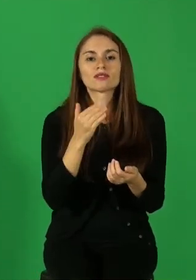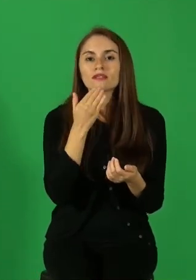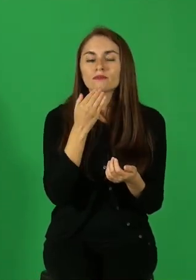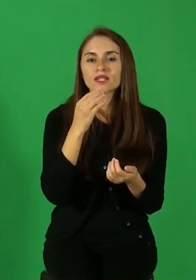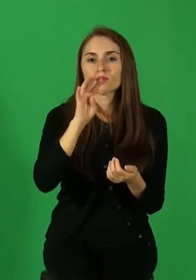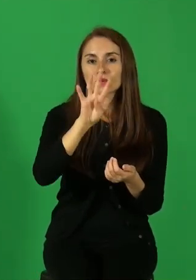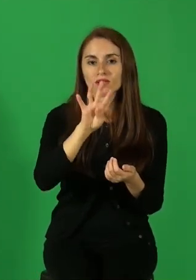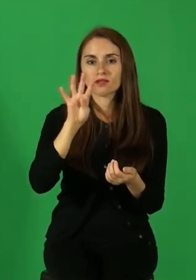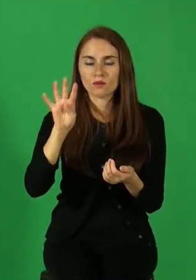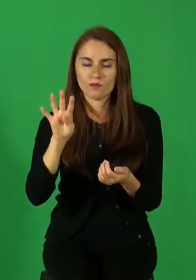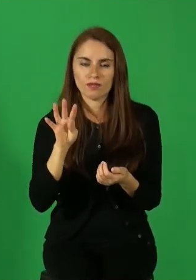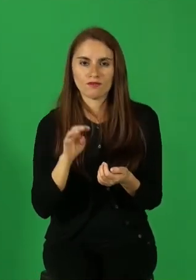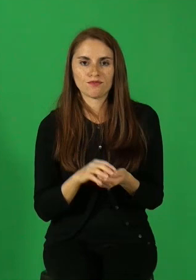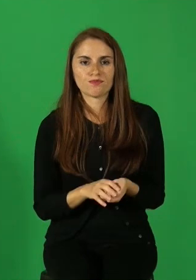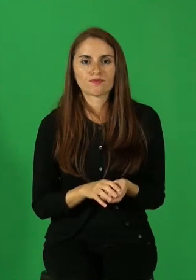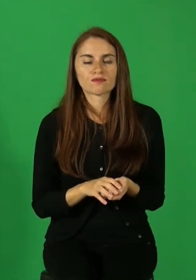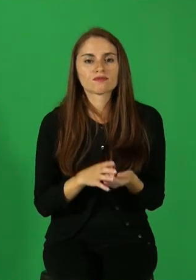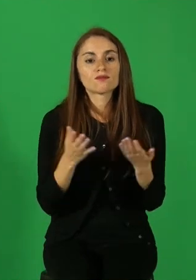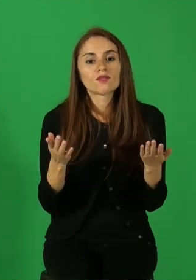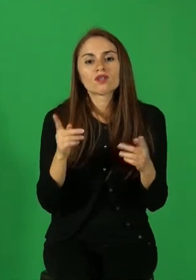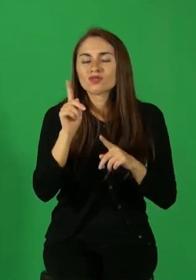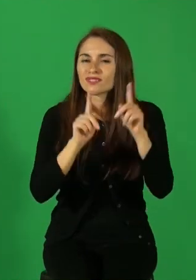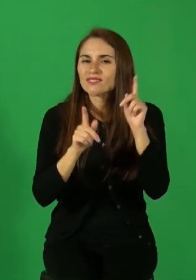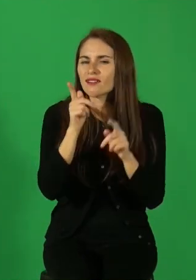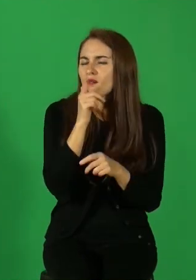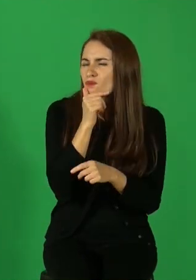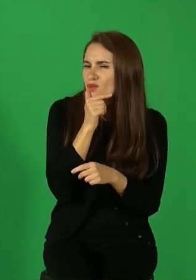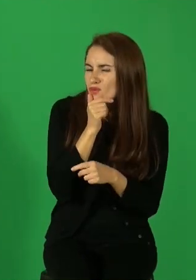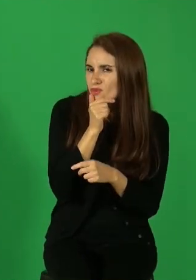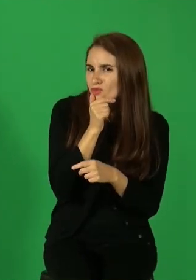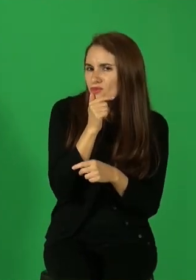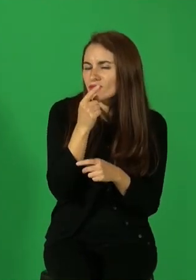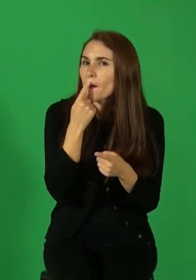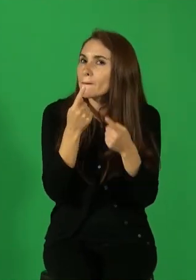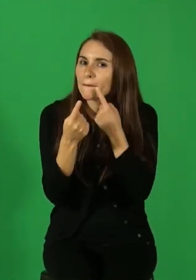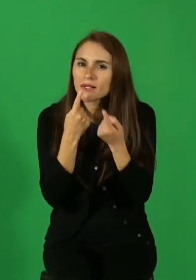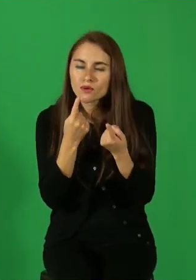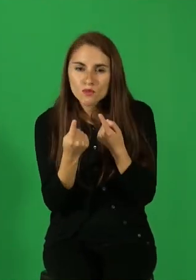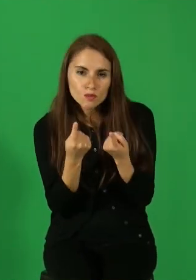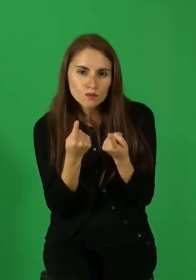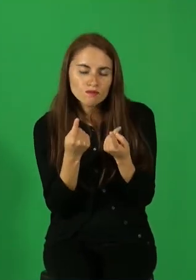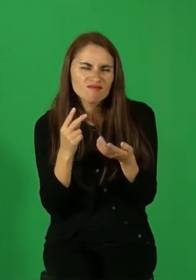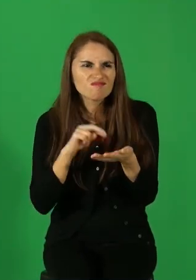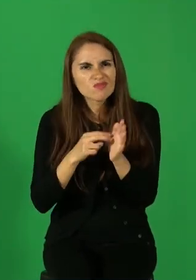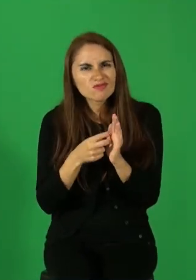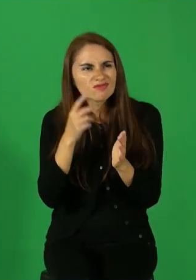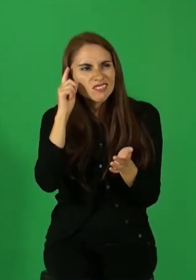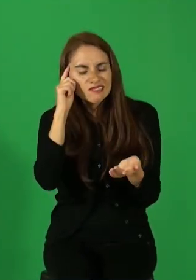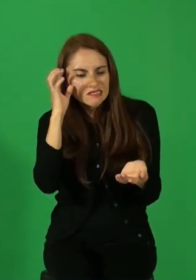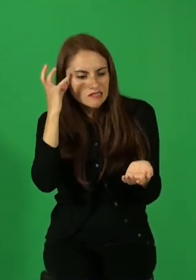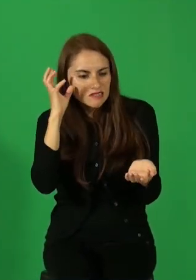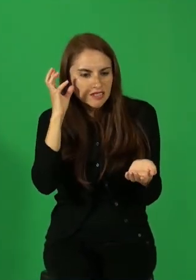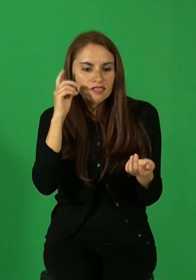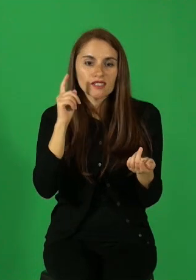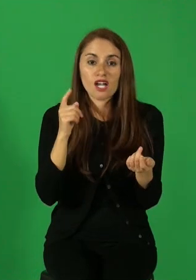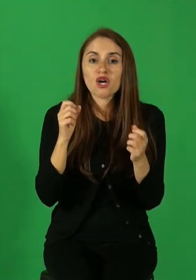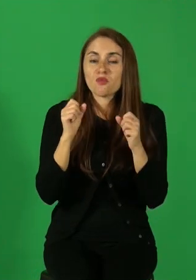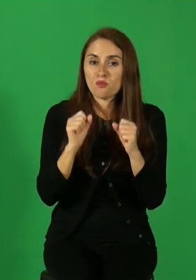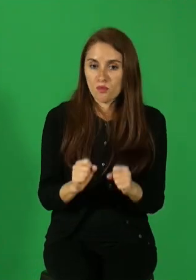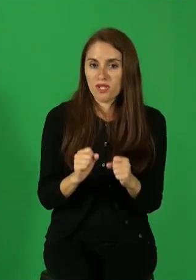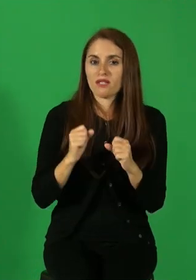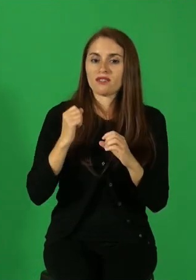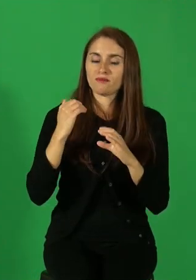44. Si tienen alguna duda, se les presenta alguna duda, algún problema, no duden